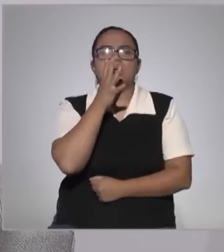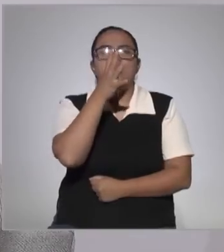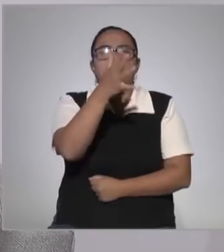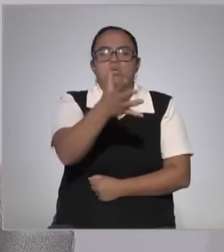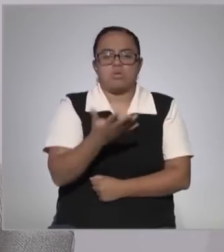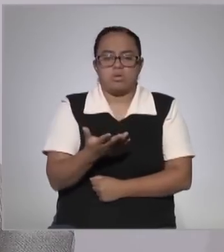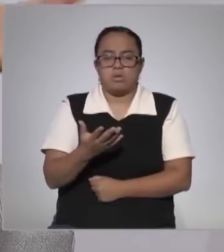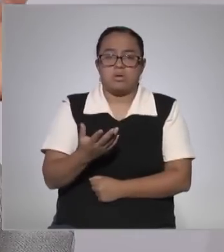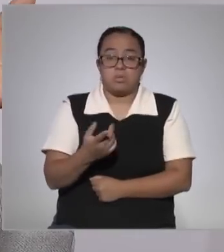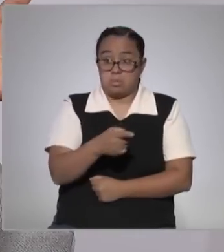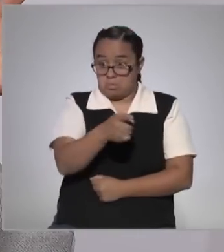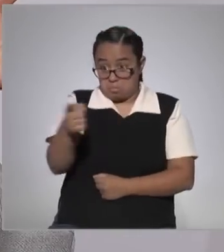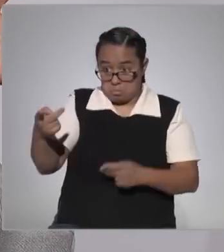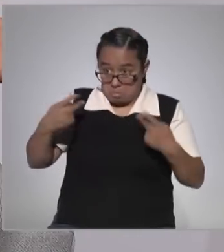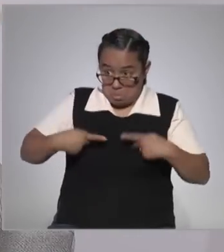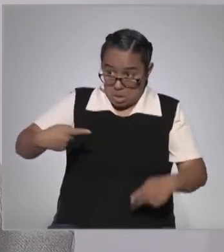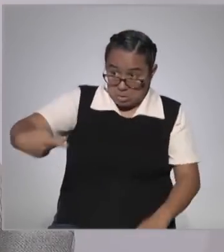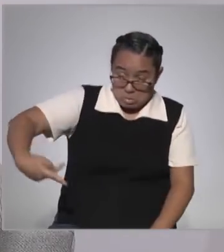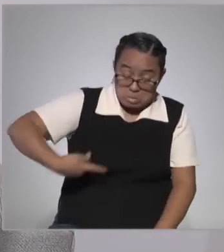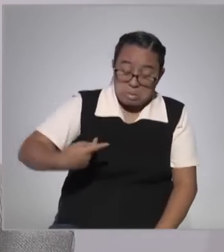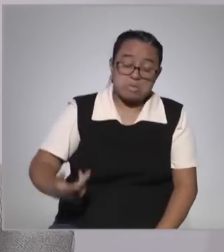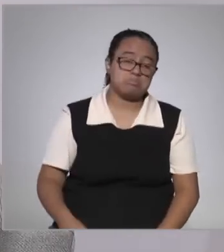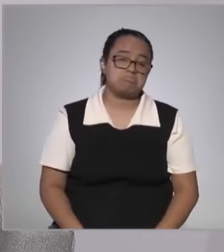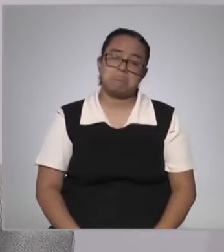Nadie me lo va a preguntar,